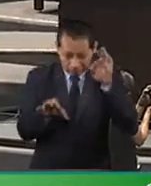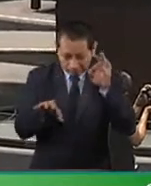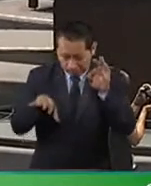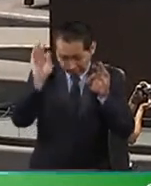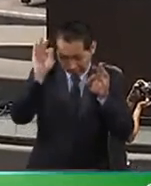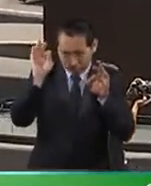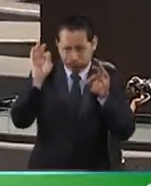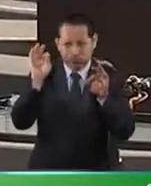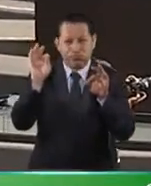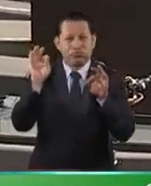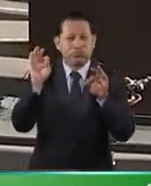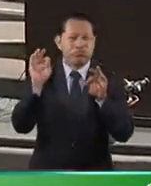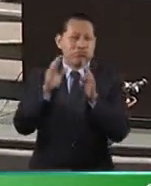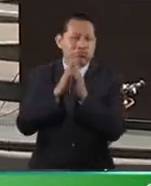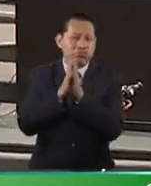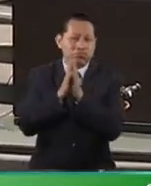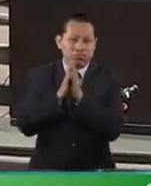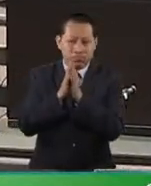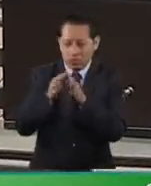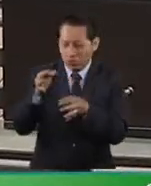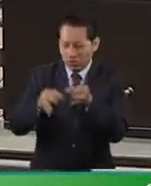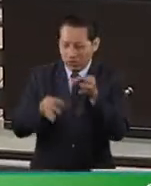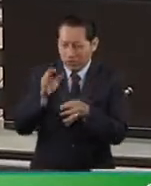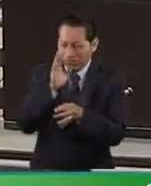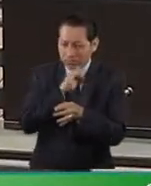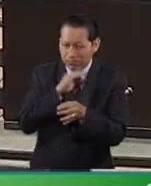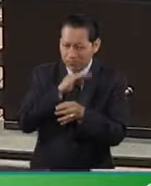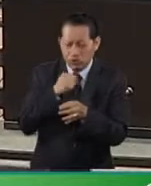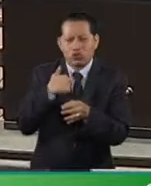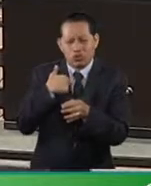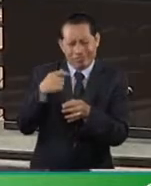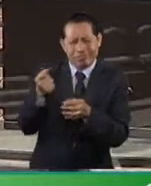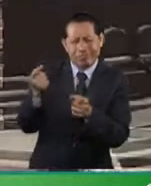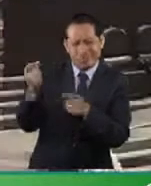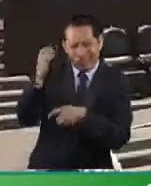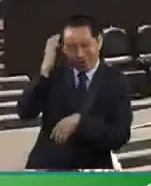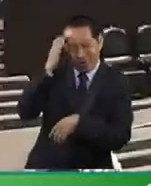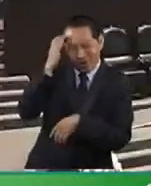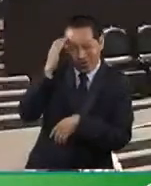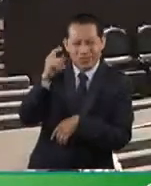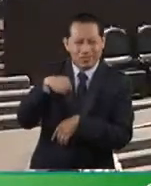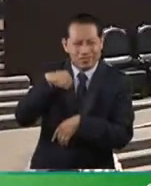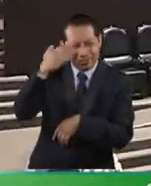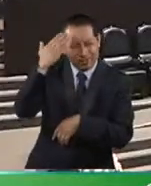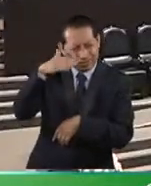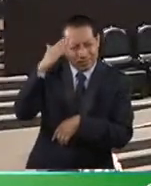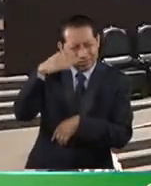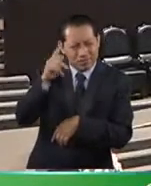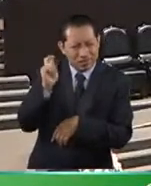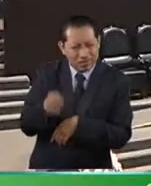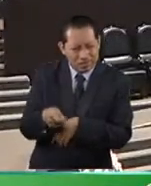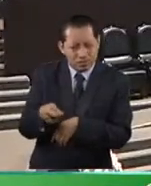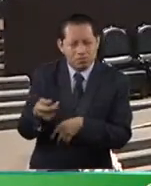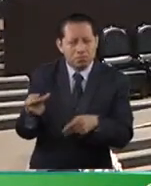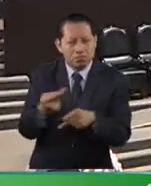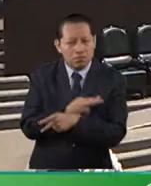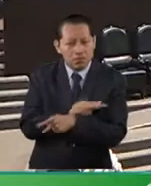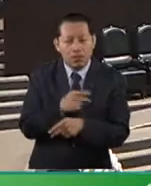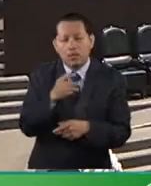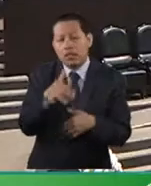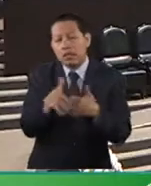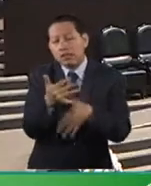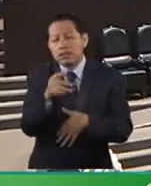dudosa carrera judicial conozco a varios de los que salieron de ahí y sé lo que se la han jugado 15 20